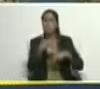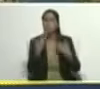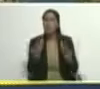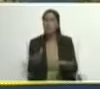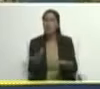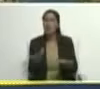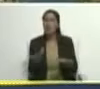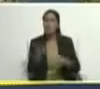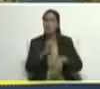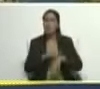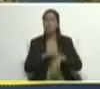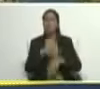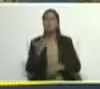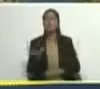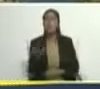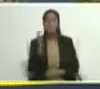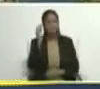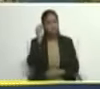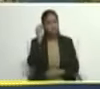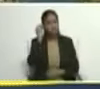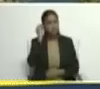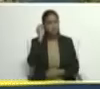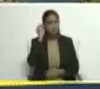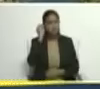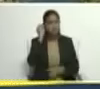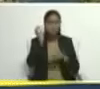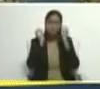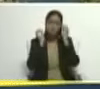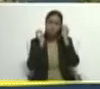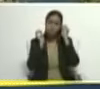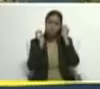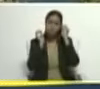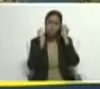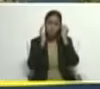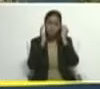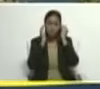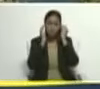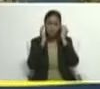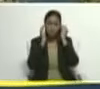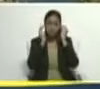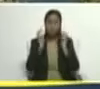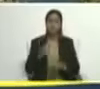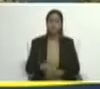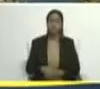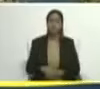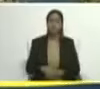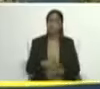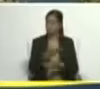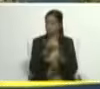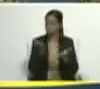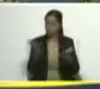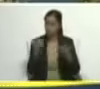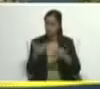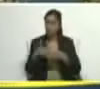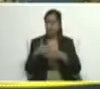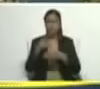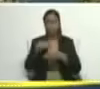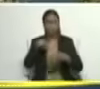Yo, Pedro Stedile, Manolo de los Santos, compañeros, compañeras, habría que